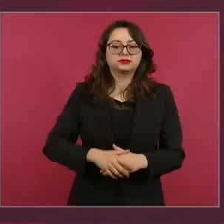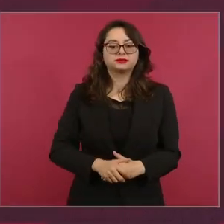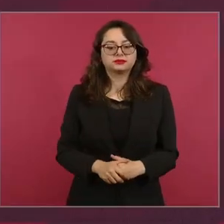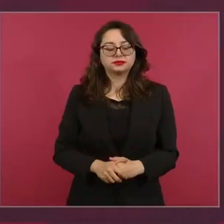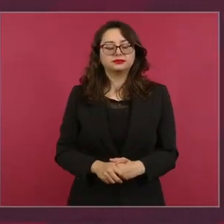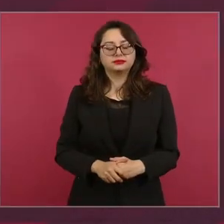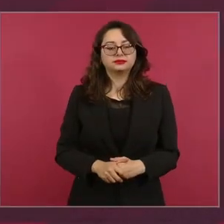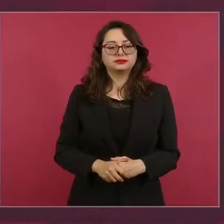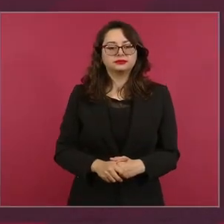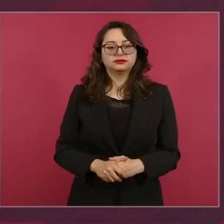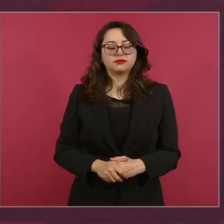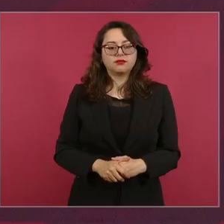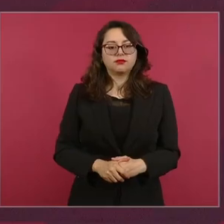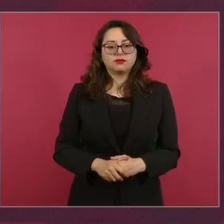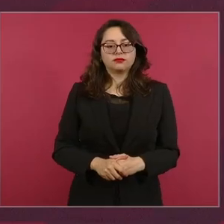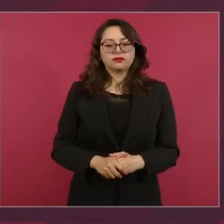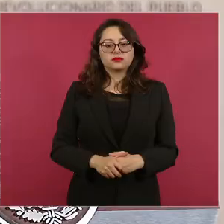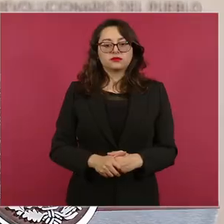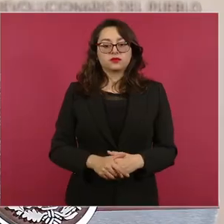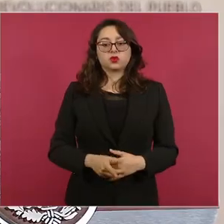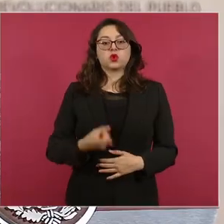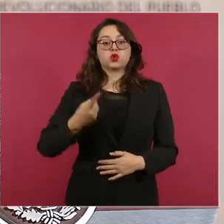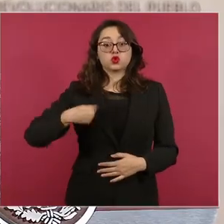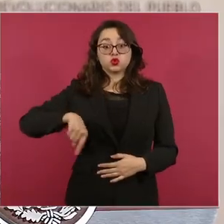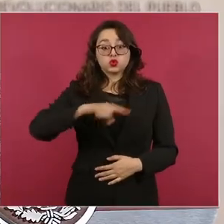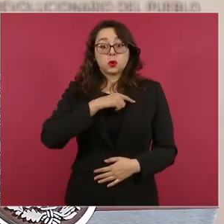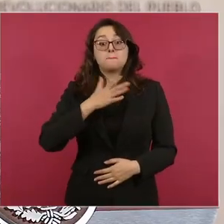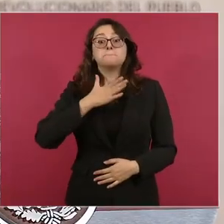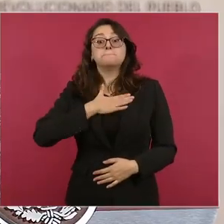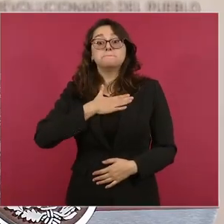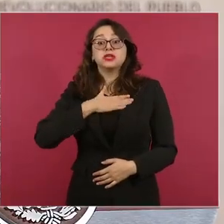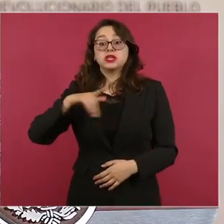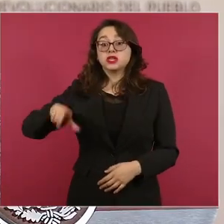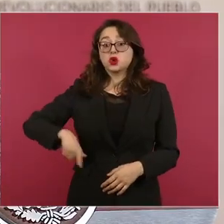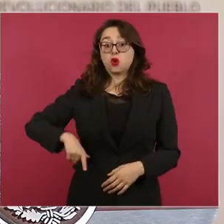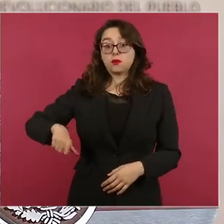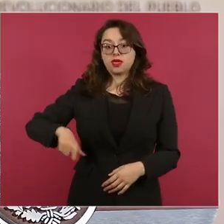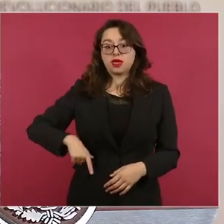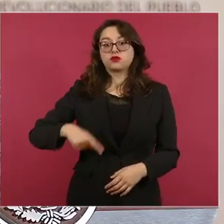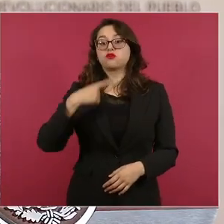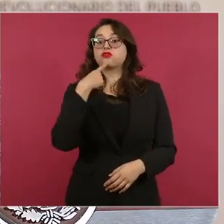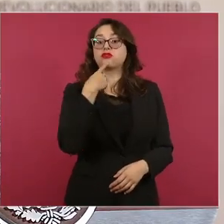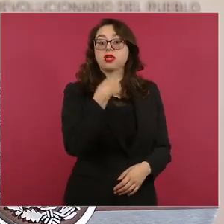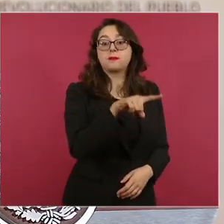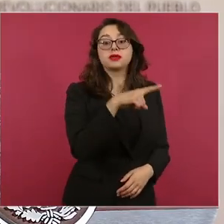Las denuncias que hemos presentado nosotros en este gobierno